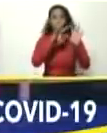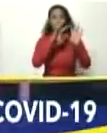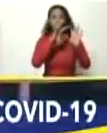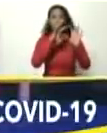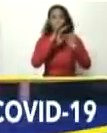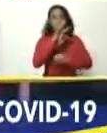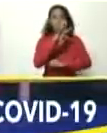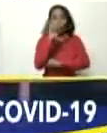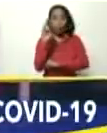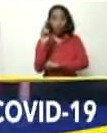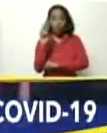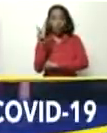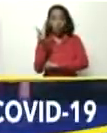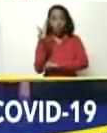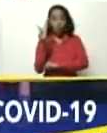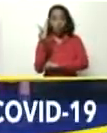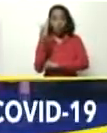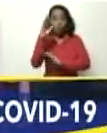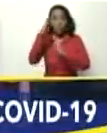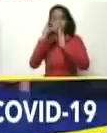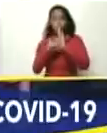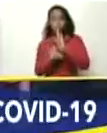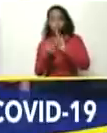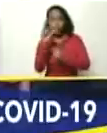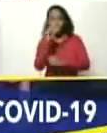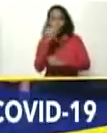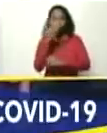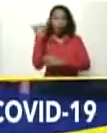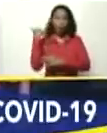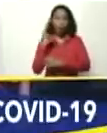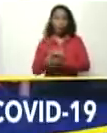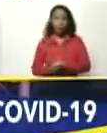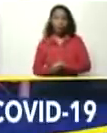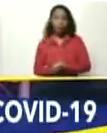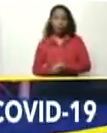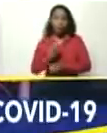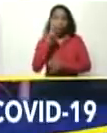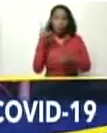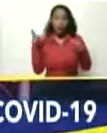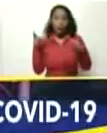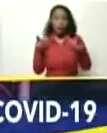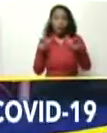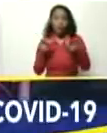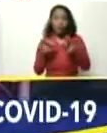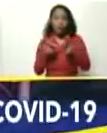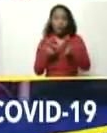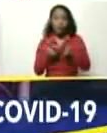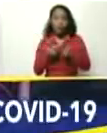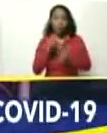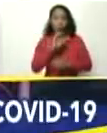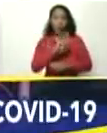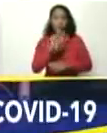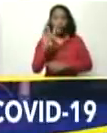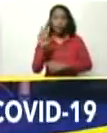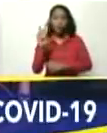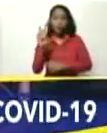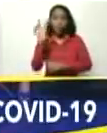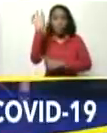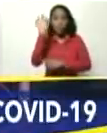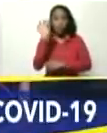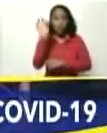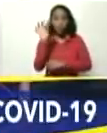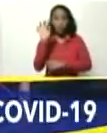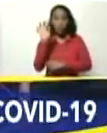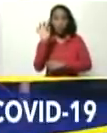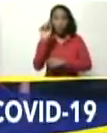1.402 casos menos que la semana anterior, una reducción del 42%, con